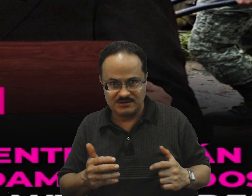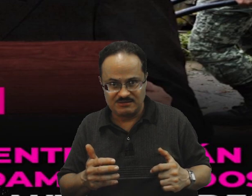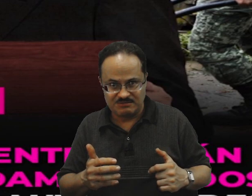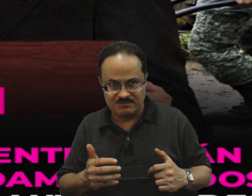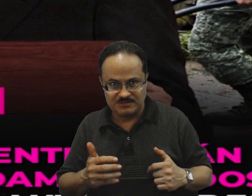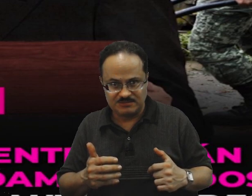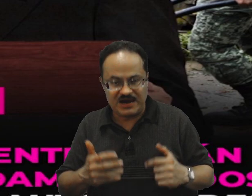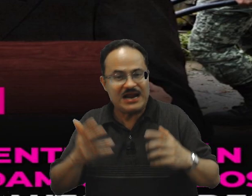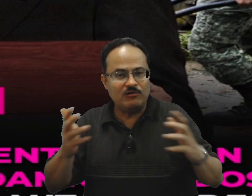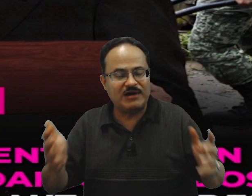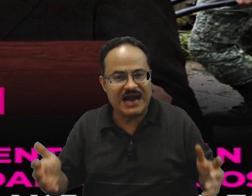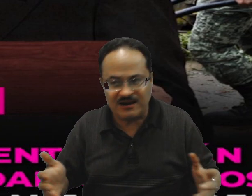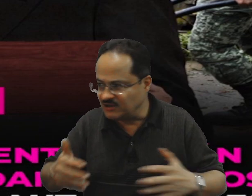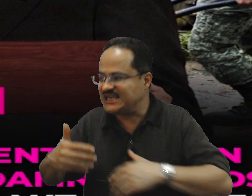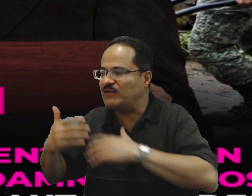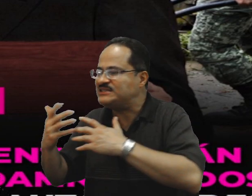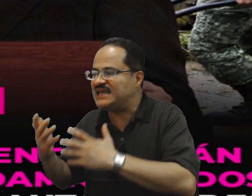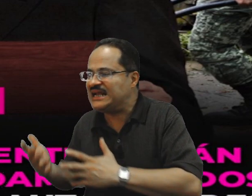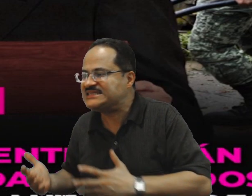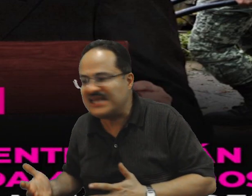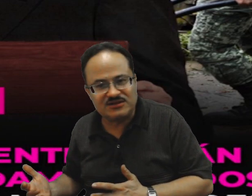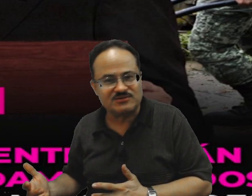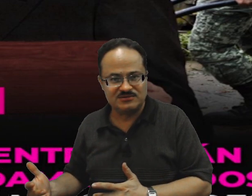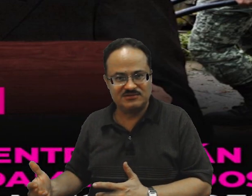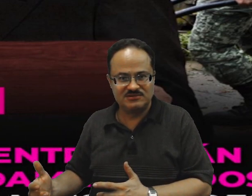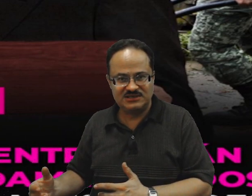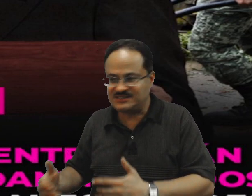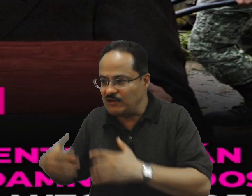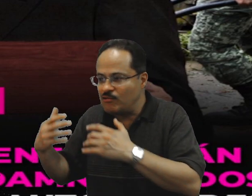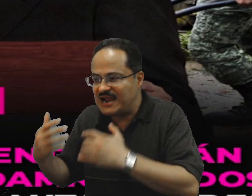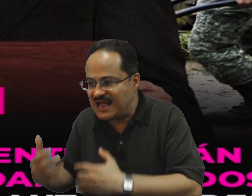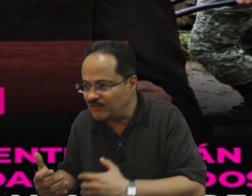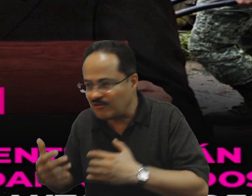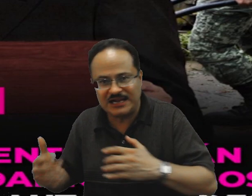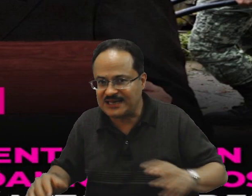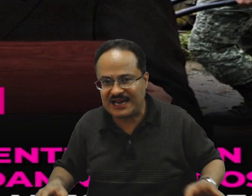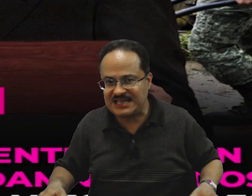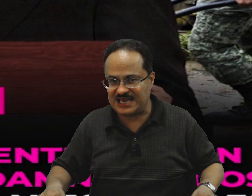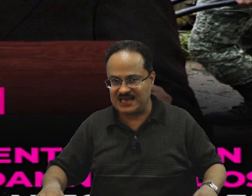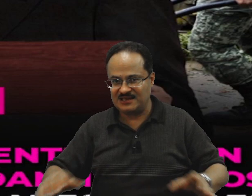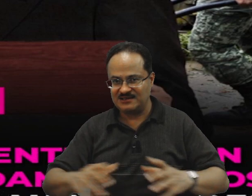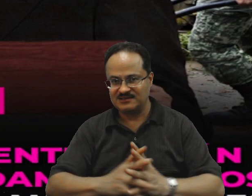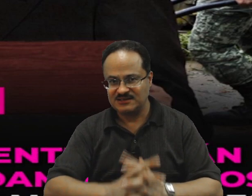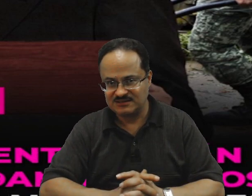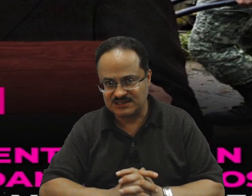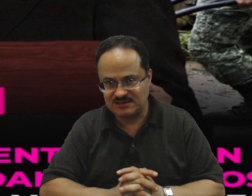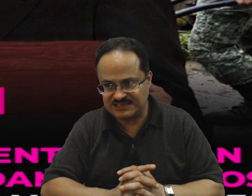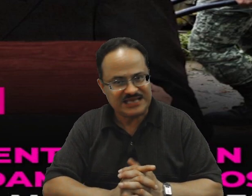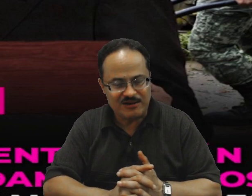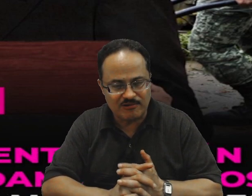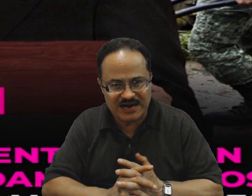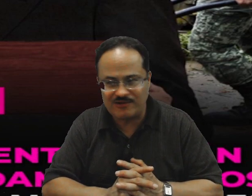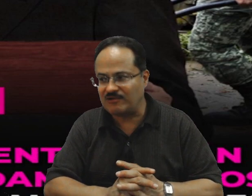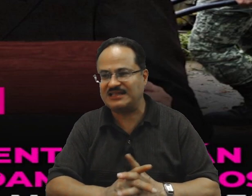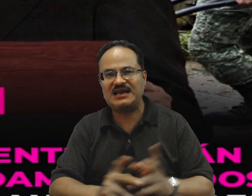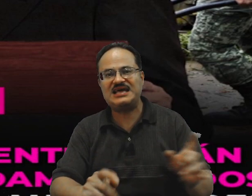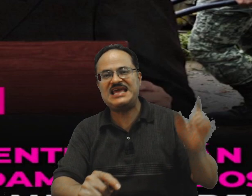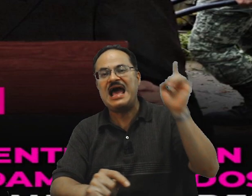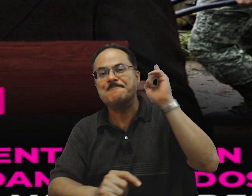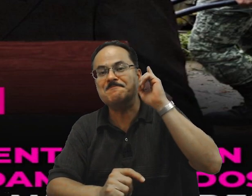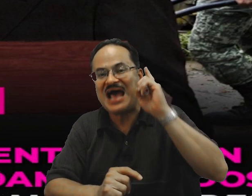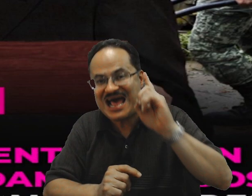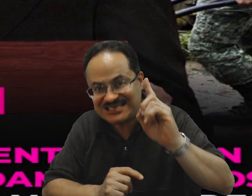Obrador van a lucrar ya lo están haciendo Están lucrando con la tragedia están lucrando con la